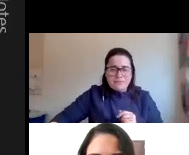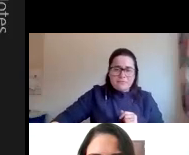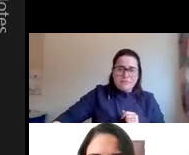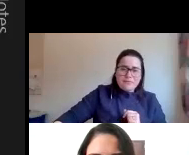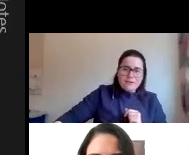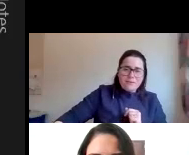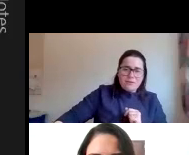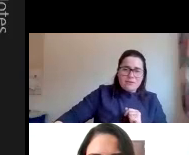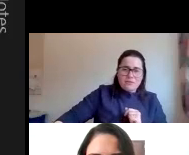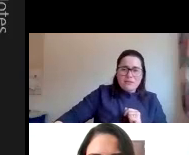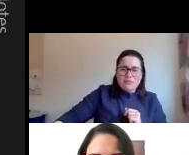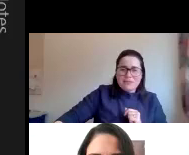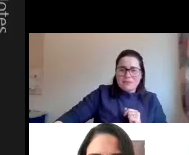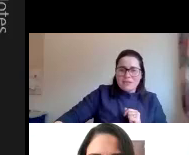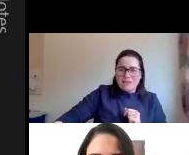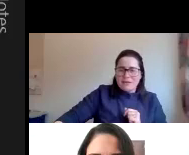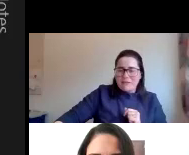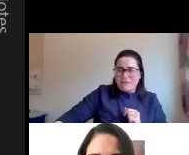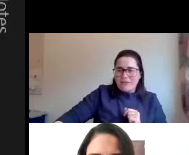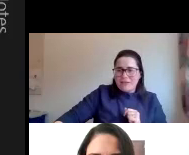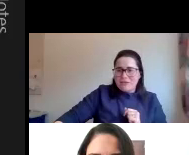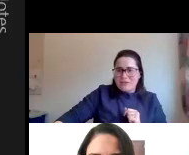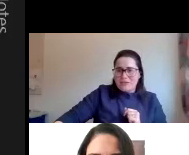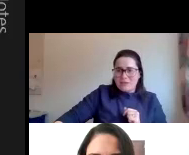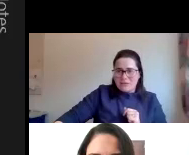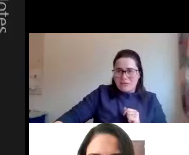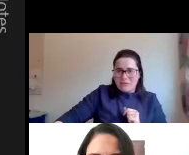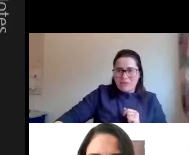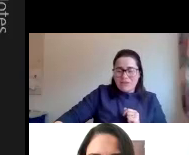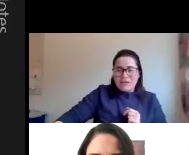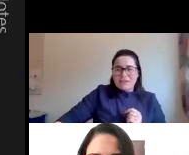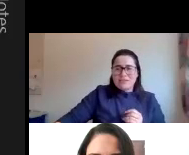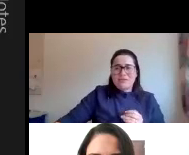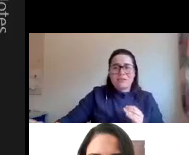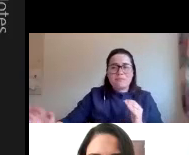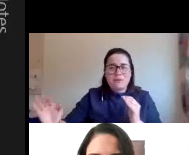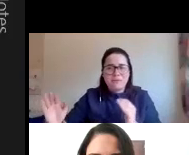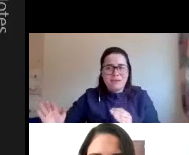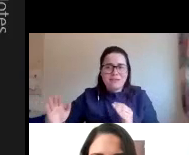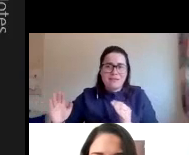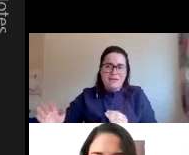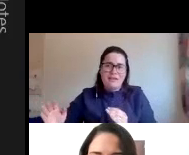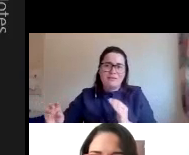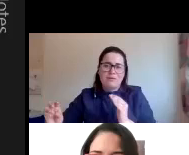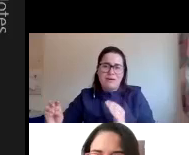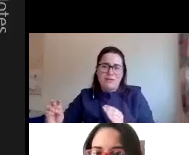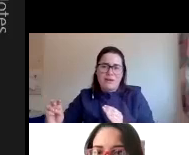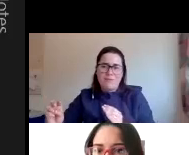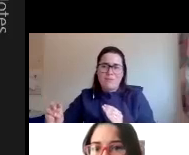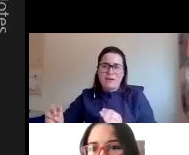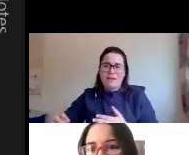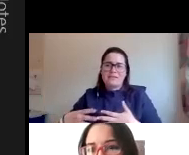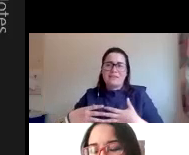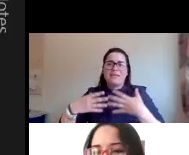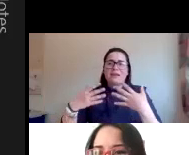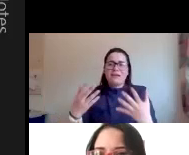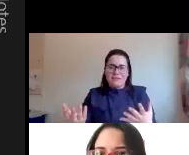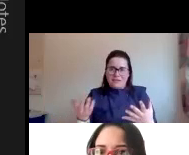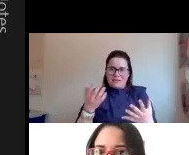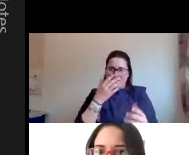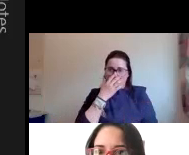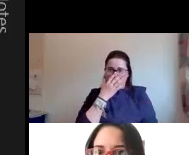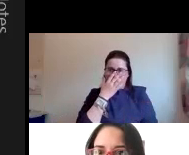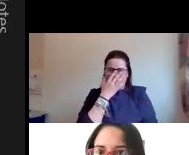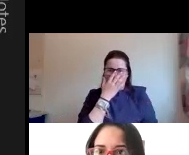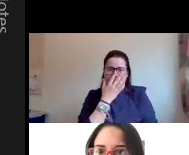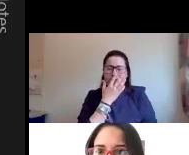Pero cuando nosotros empezamos a ver falta de oxígeno en el fondo, esas son las primeras señales que un lago da para enseñar que